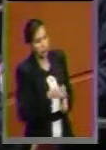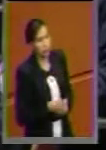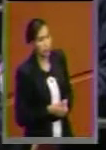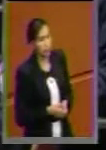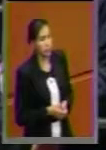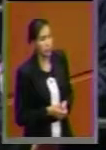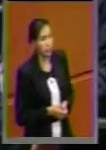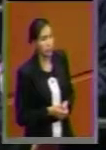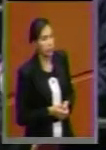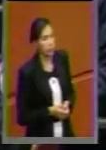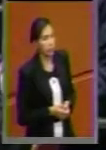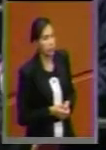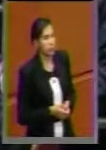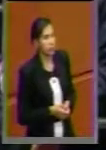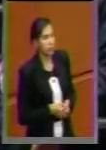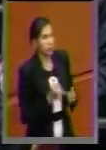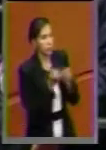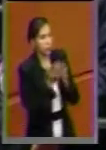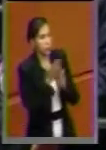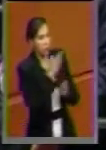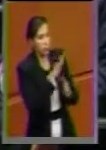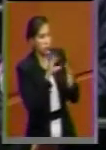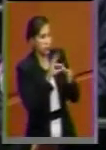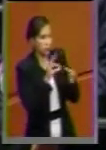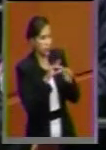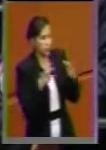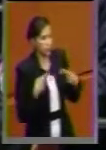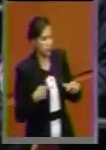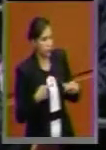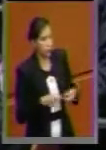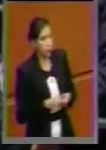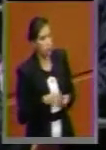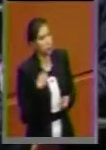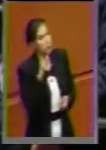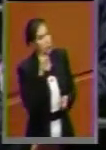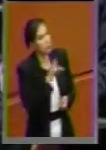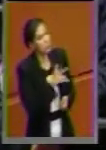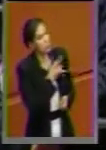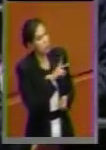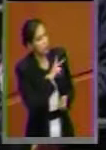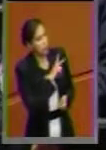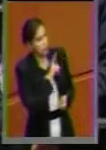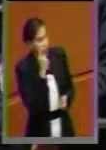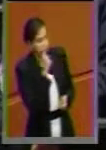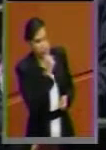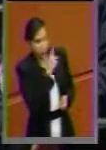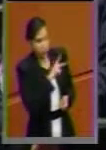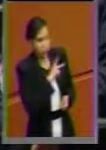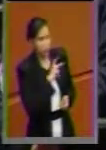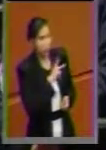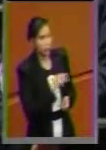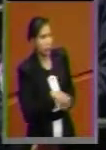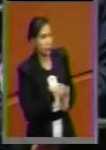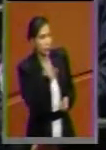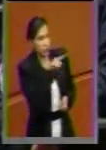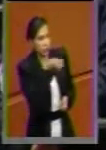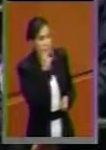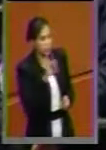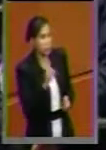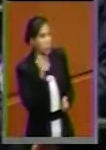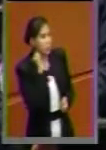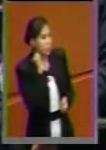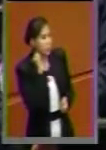incluso quien ante una sola palabra me da la impresión digo no creo que nunca han sido legisladores